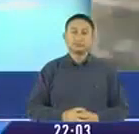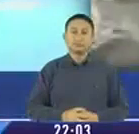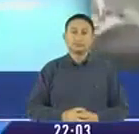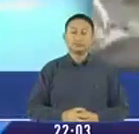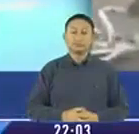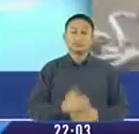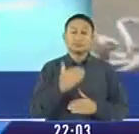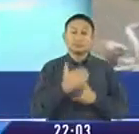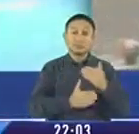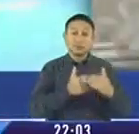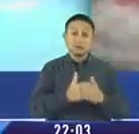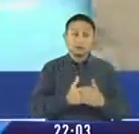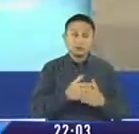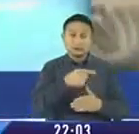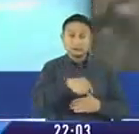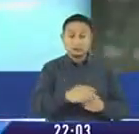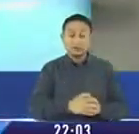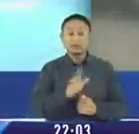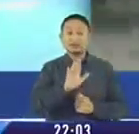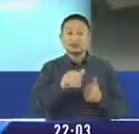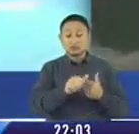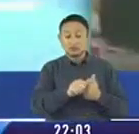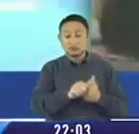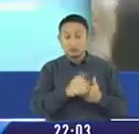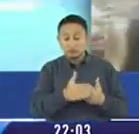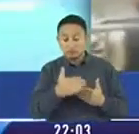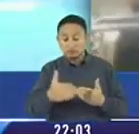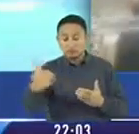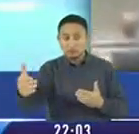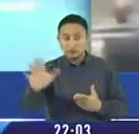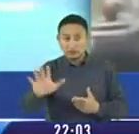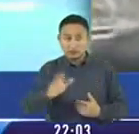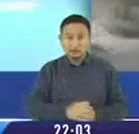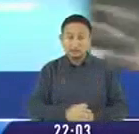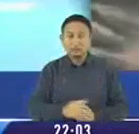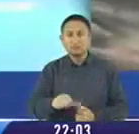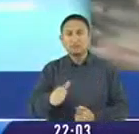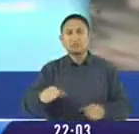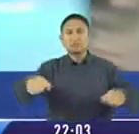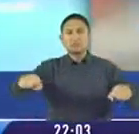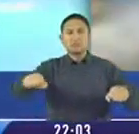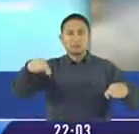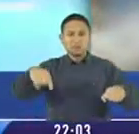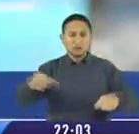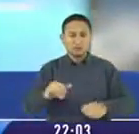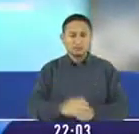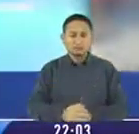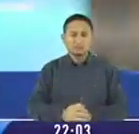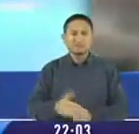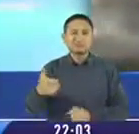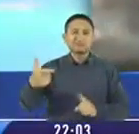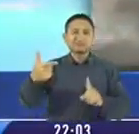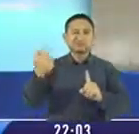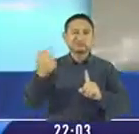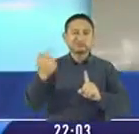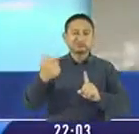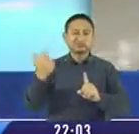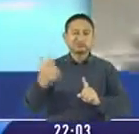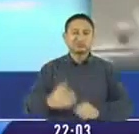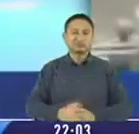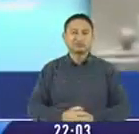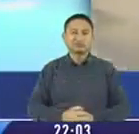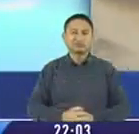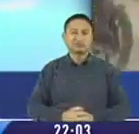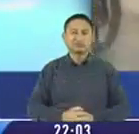Minutos más tarde y a escasas 5 cuadras de distancia, otro motorizado fue asesinado por las balas que salieron desde